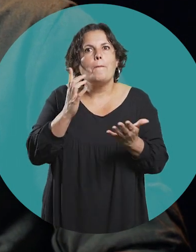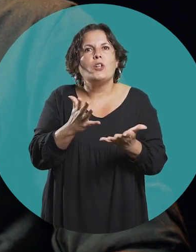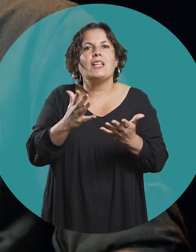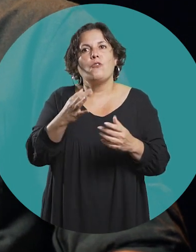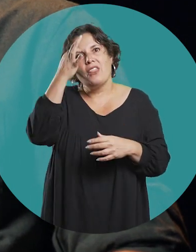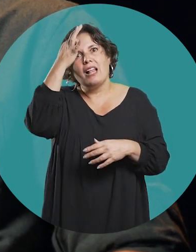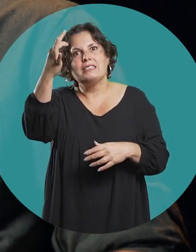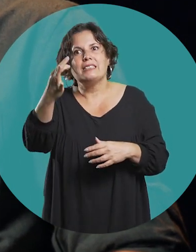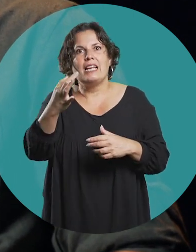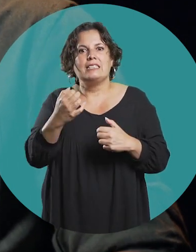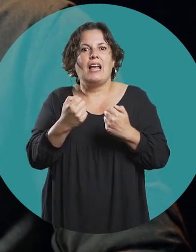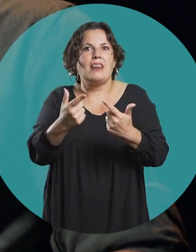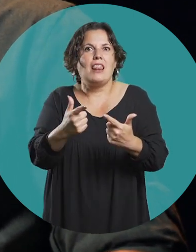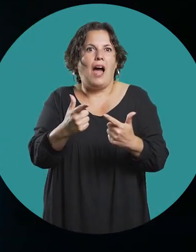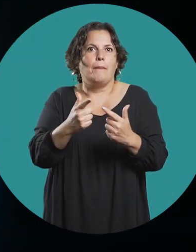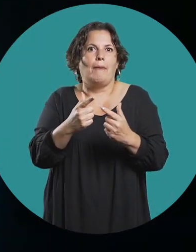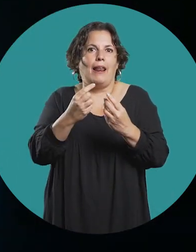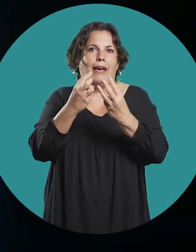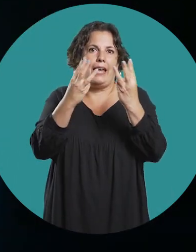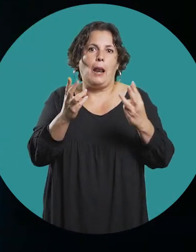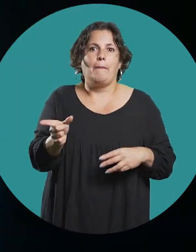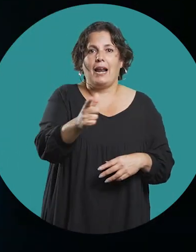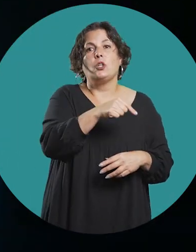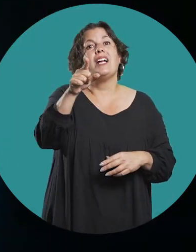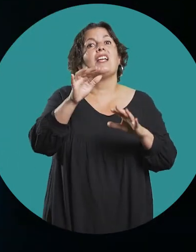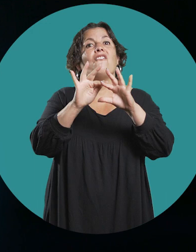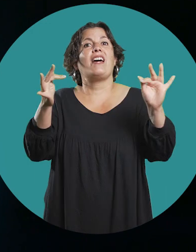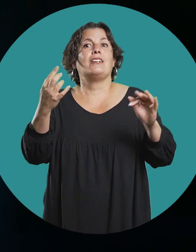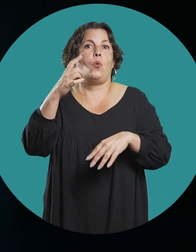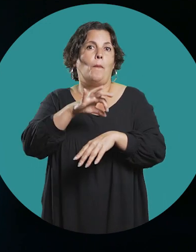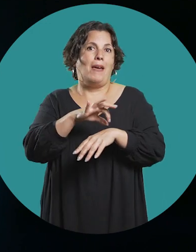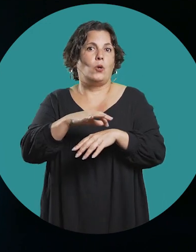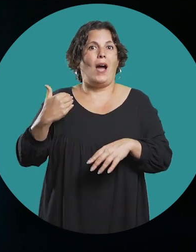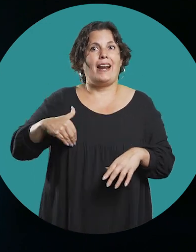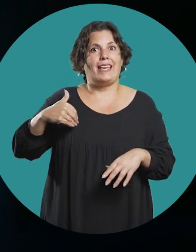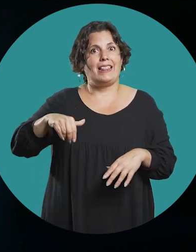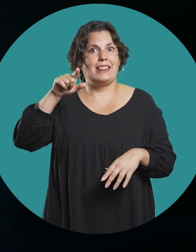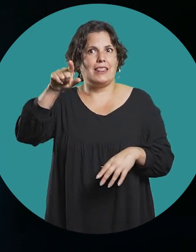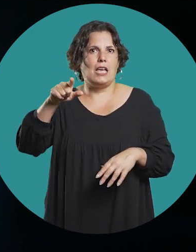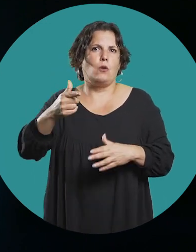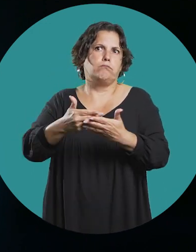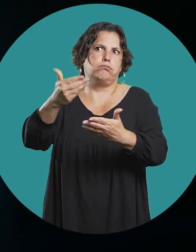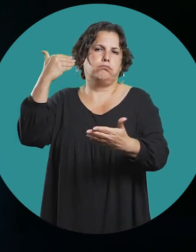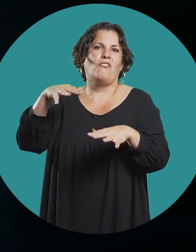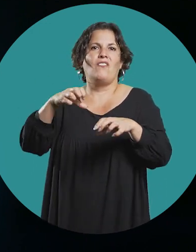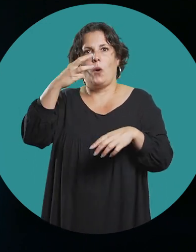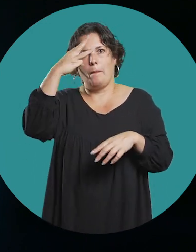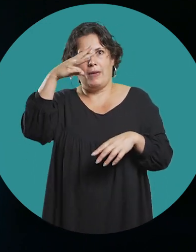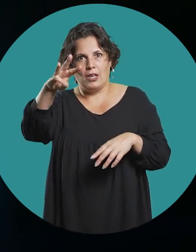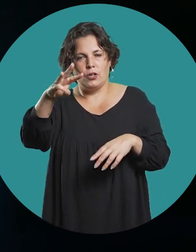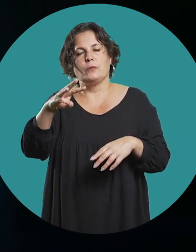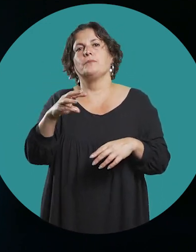la ciencia al llano. Entonces es una frase de un médico que es argentino y vive hace muchas décadas en México, que se llama